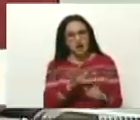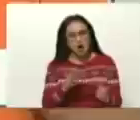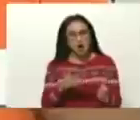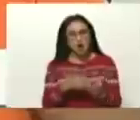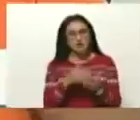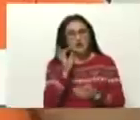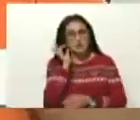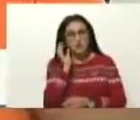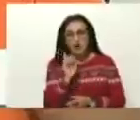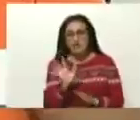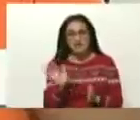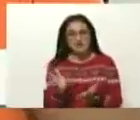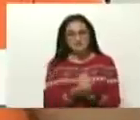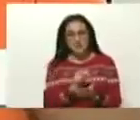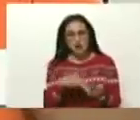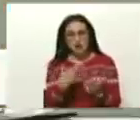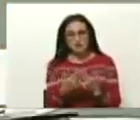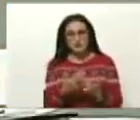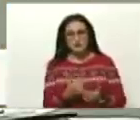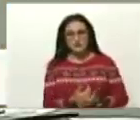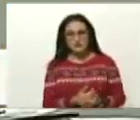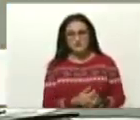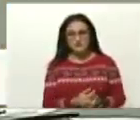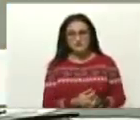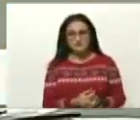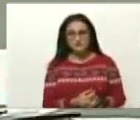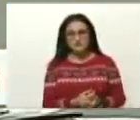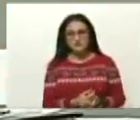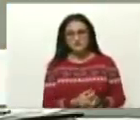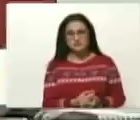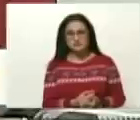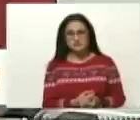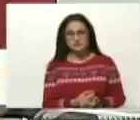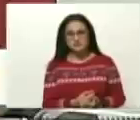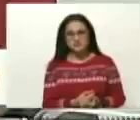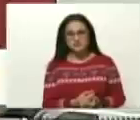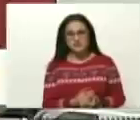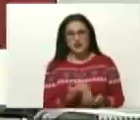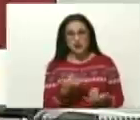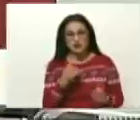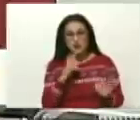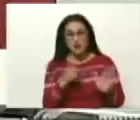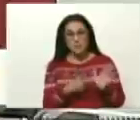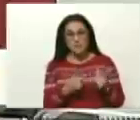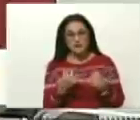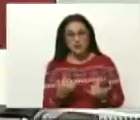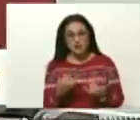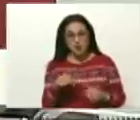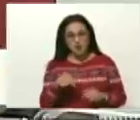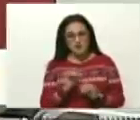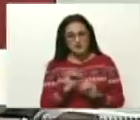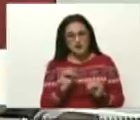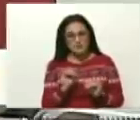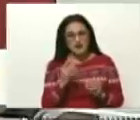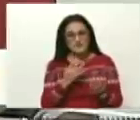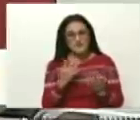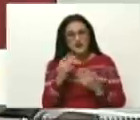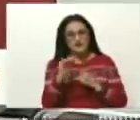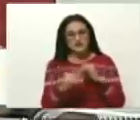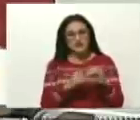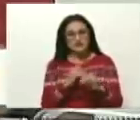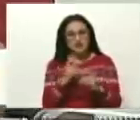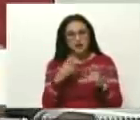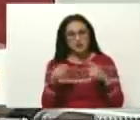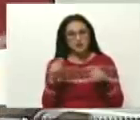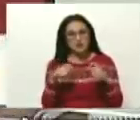ser erradicada. Se está cumpliendo ahorita, termina hoy creo, que es la Feria Internacional de